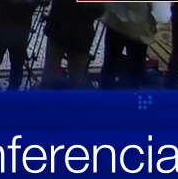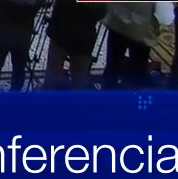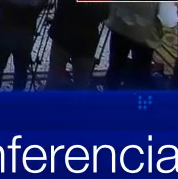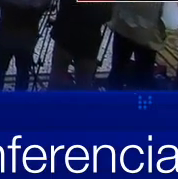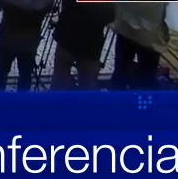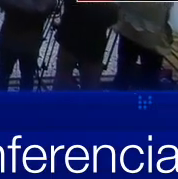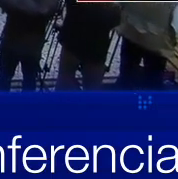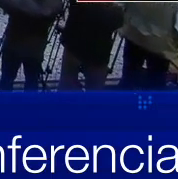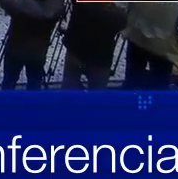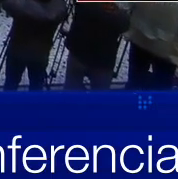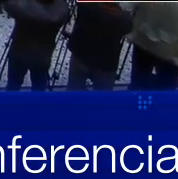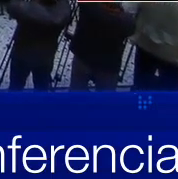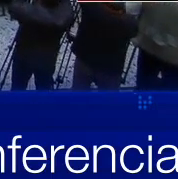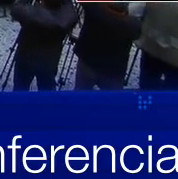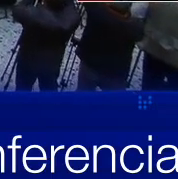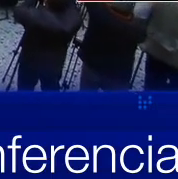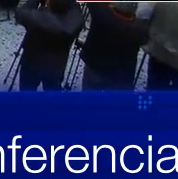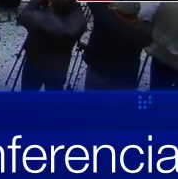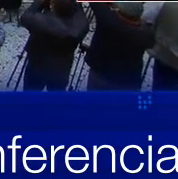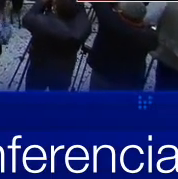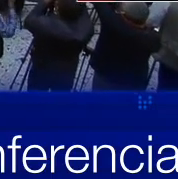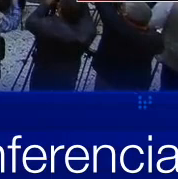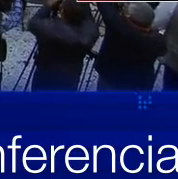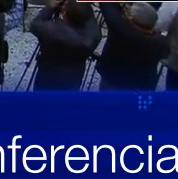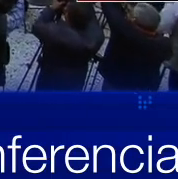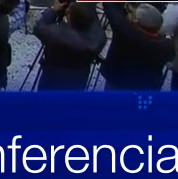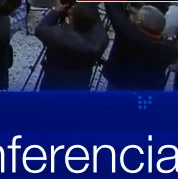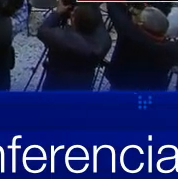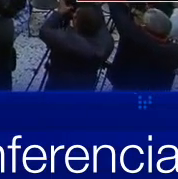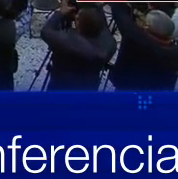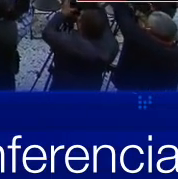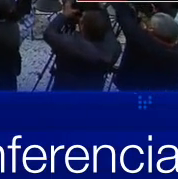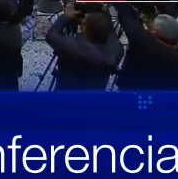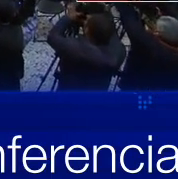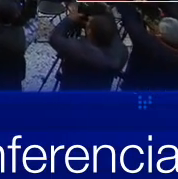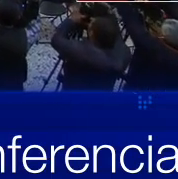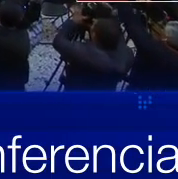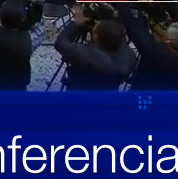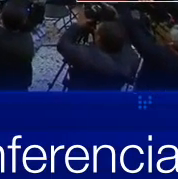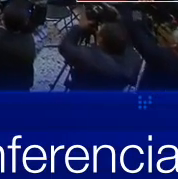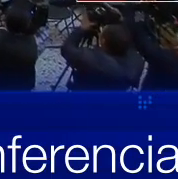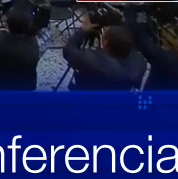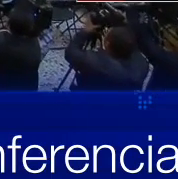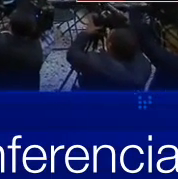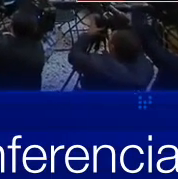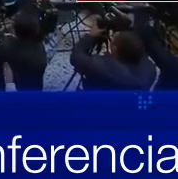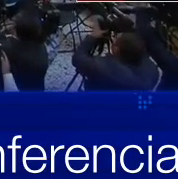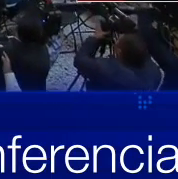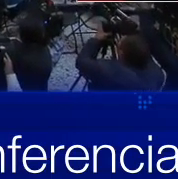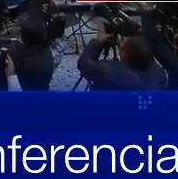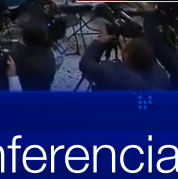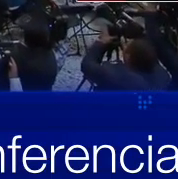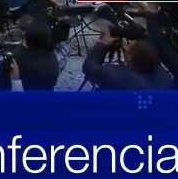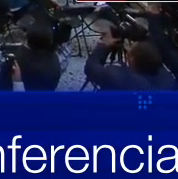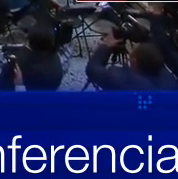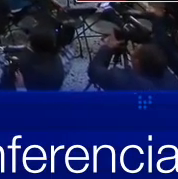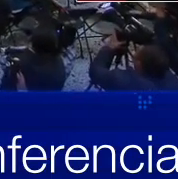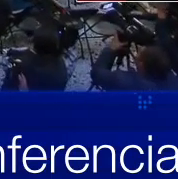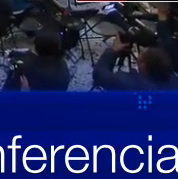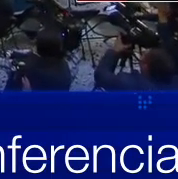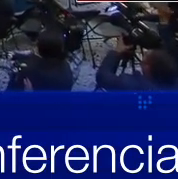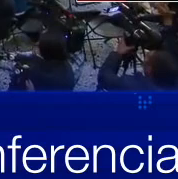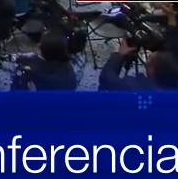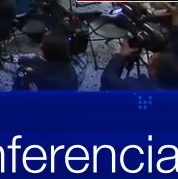Estuvimos en Veracruz, en Hidalgo, en San Luis